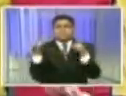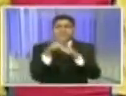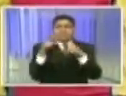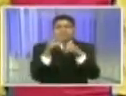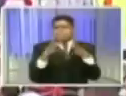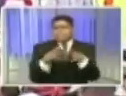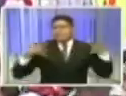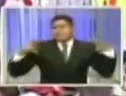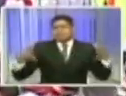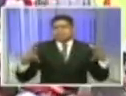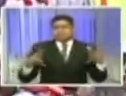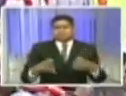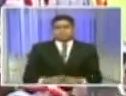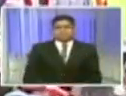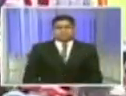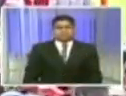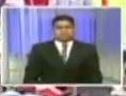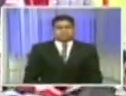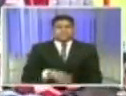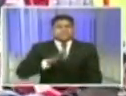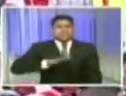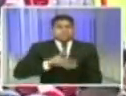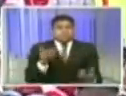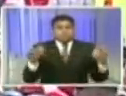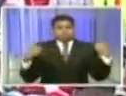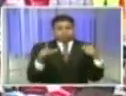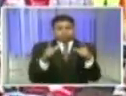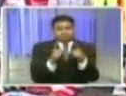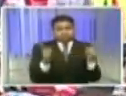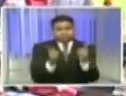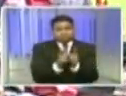grande que puede resumirlo todo.